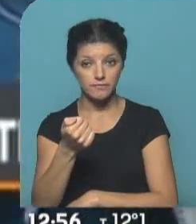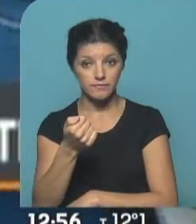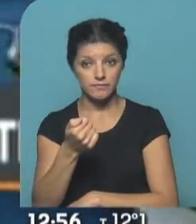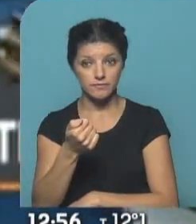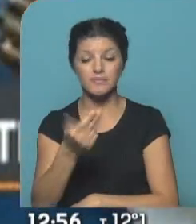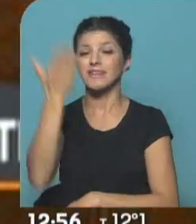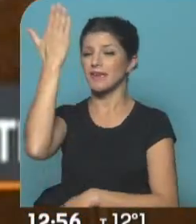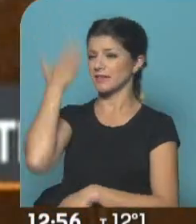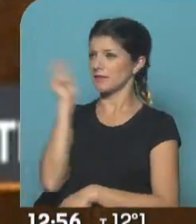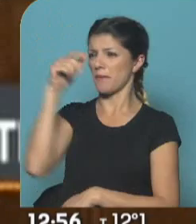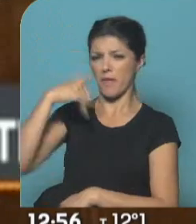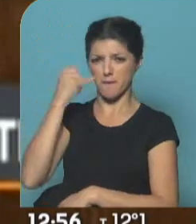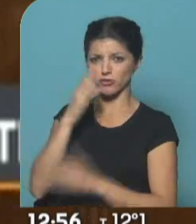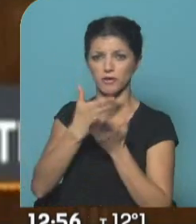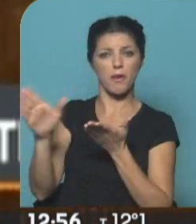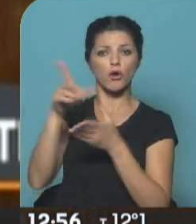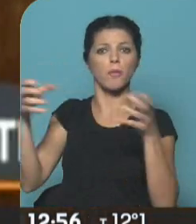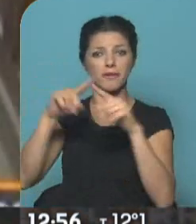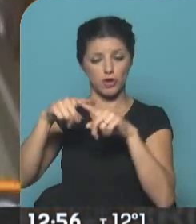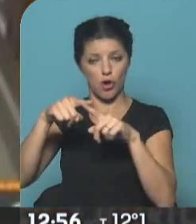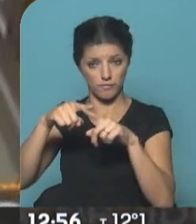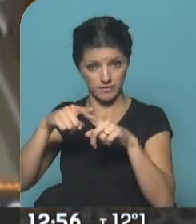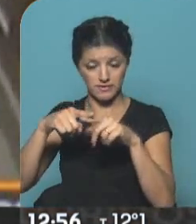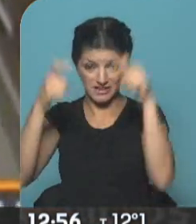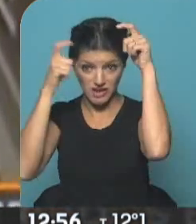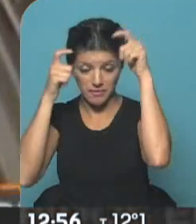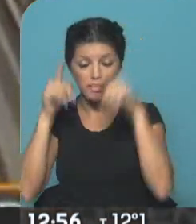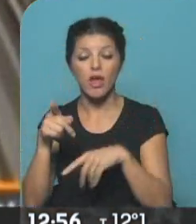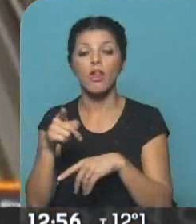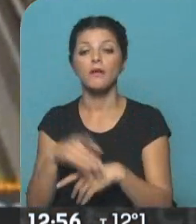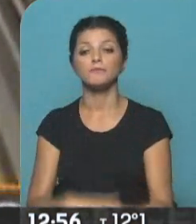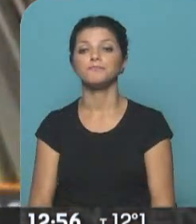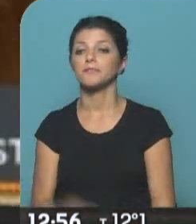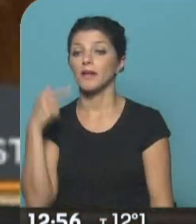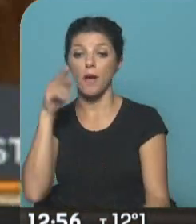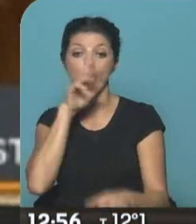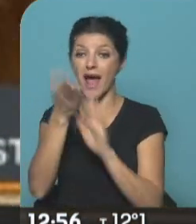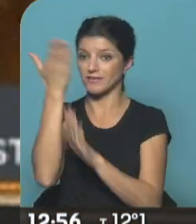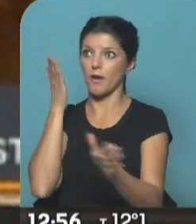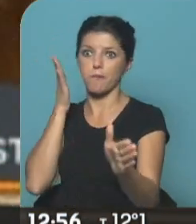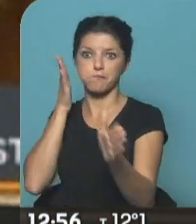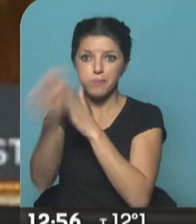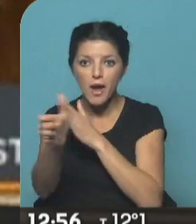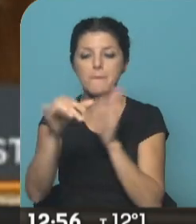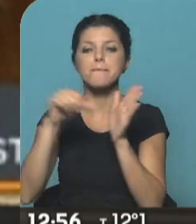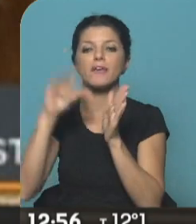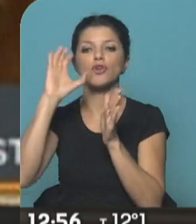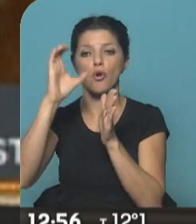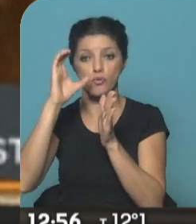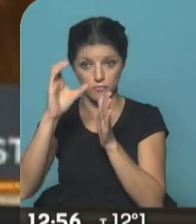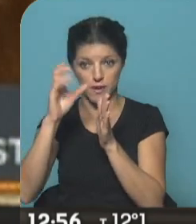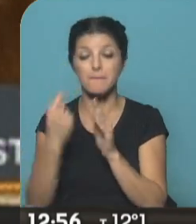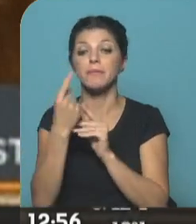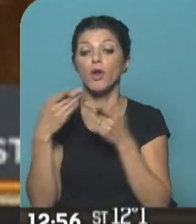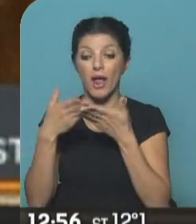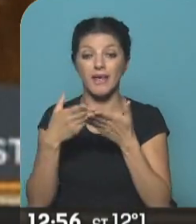en marzo del chavismo, luego de estar muy cerca del oficialismo durante muchos años, huyó hacia Colombia, huyó hacia Aruba en lancha